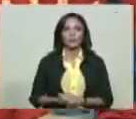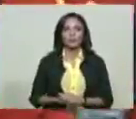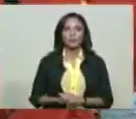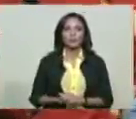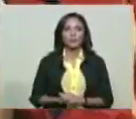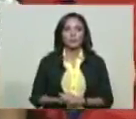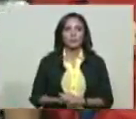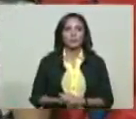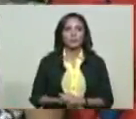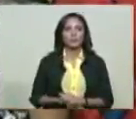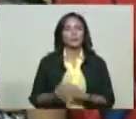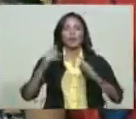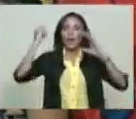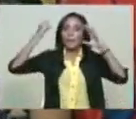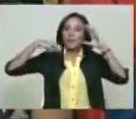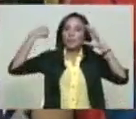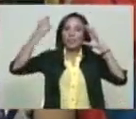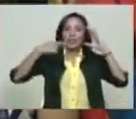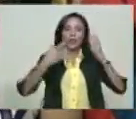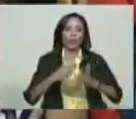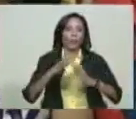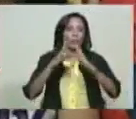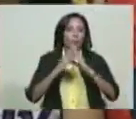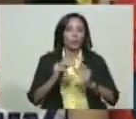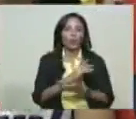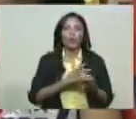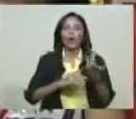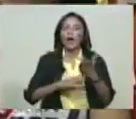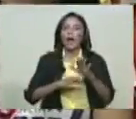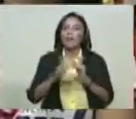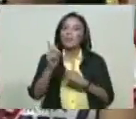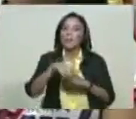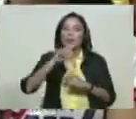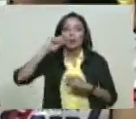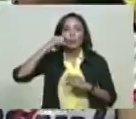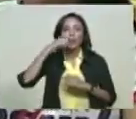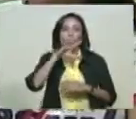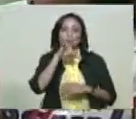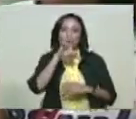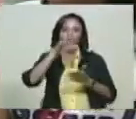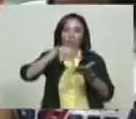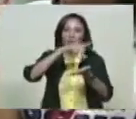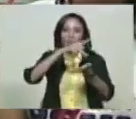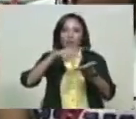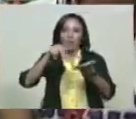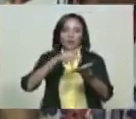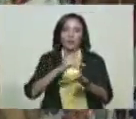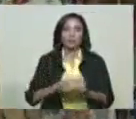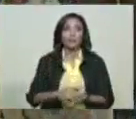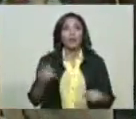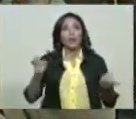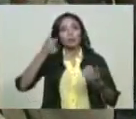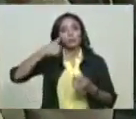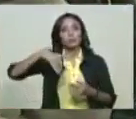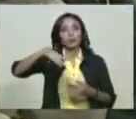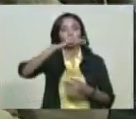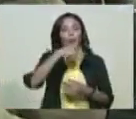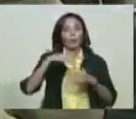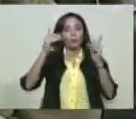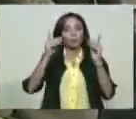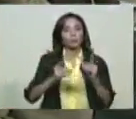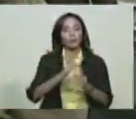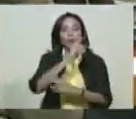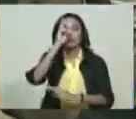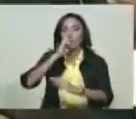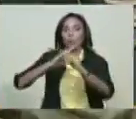surgieron videoclips un perrito que bailaba te acuerdas y el pueblo fue heroico